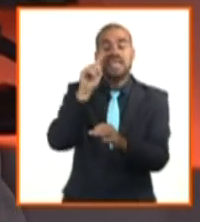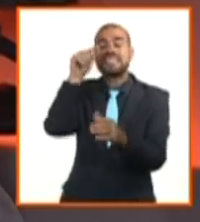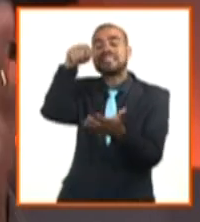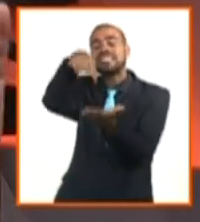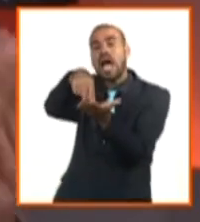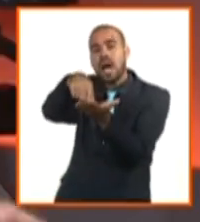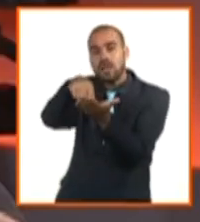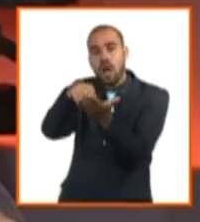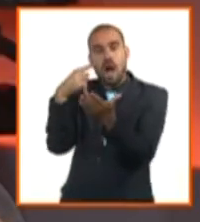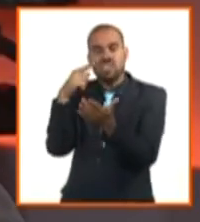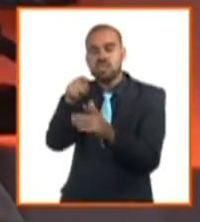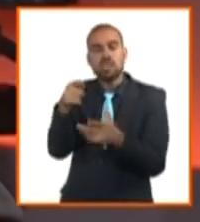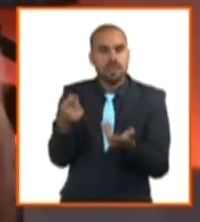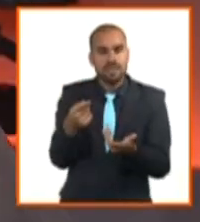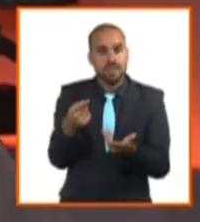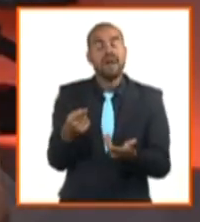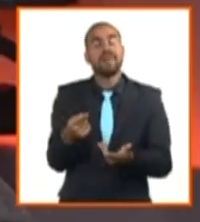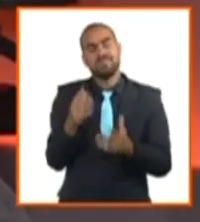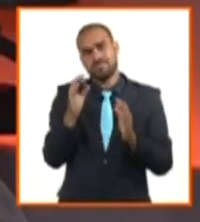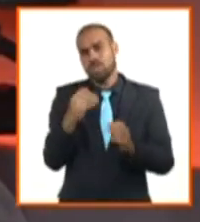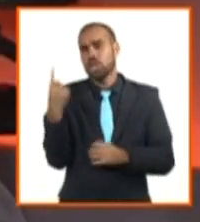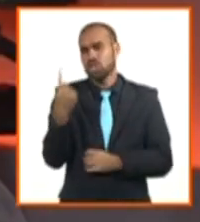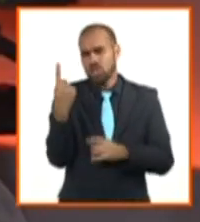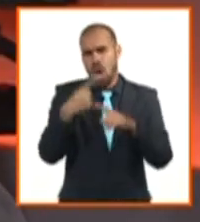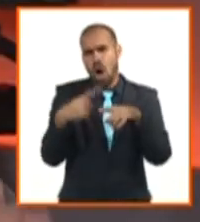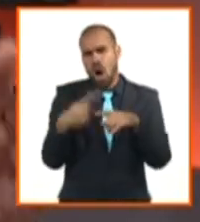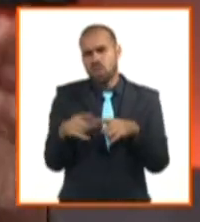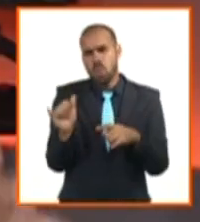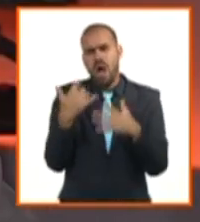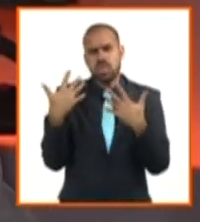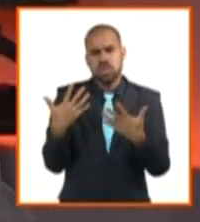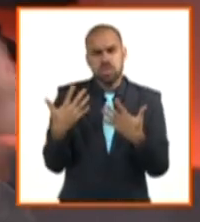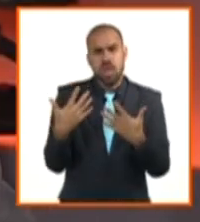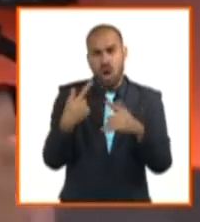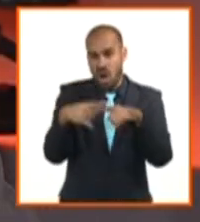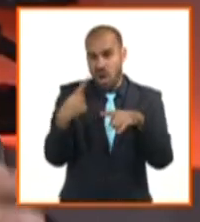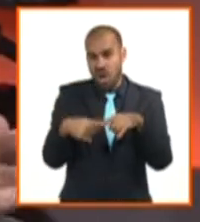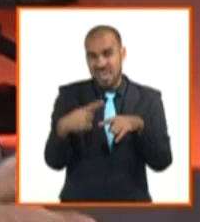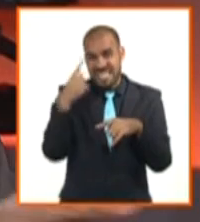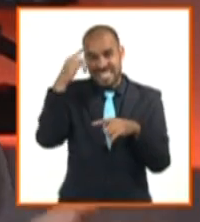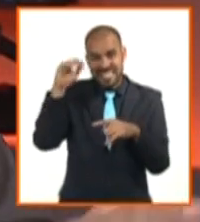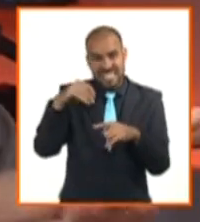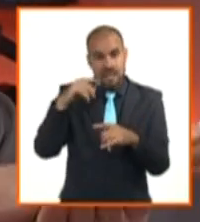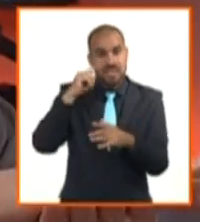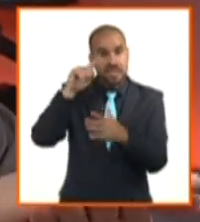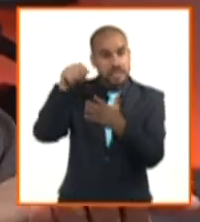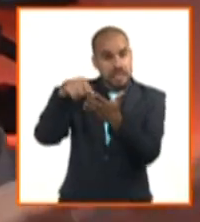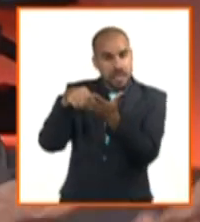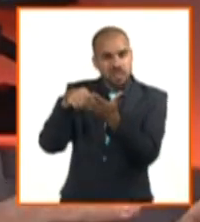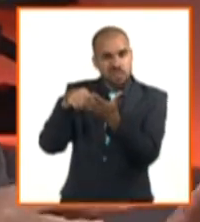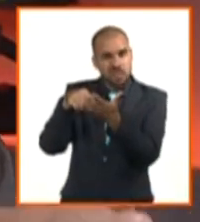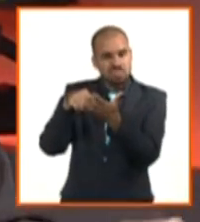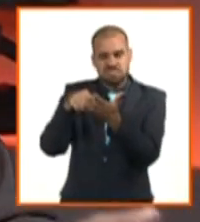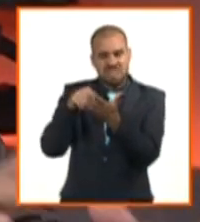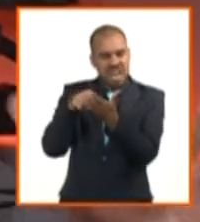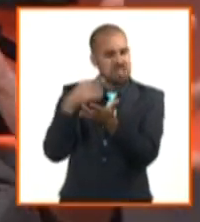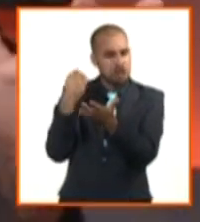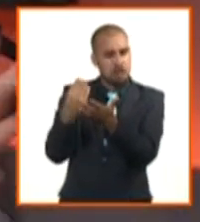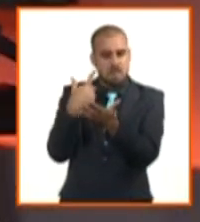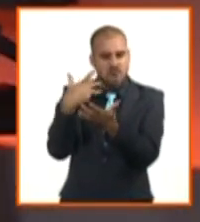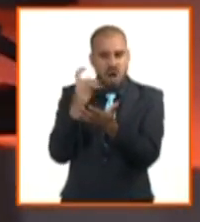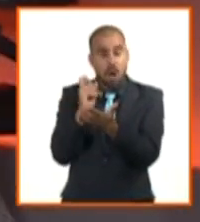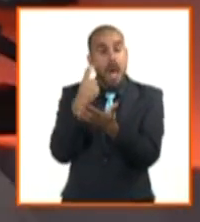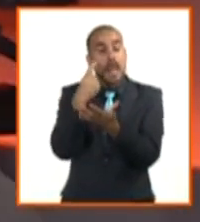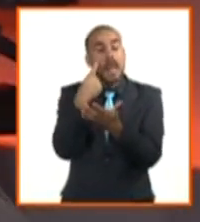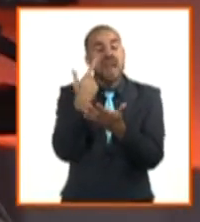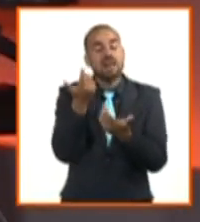por eso que las tormentas tropicales ribles y en las depresiones tropicales el centro los multiplicó por 0 no no interesa lo que interesa son los